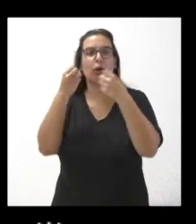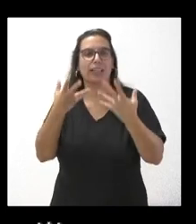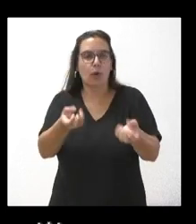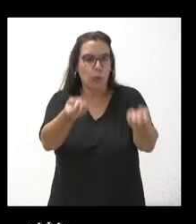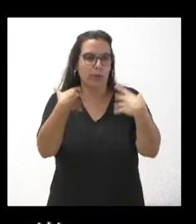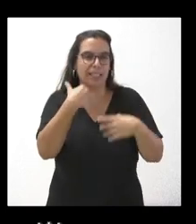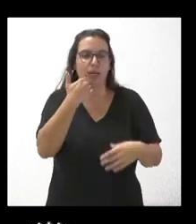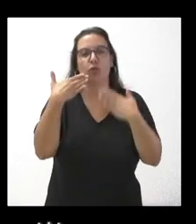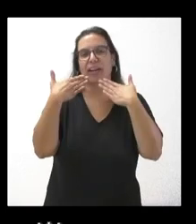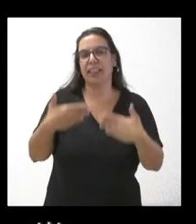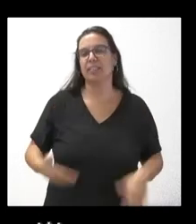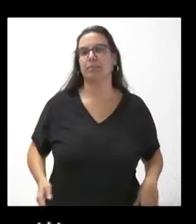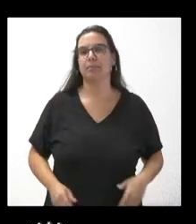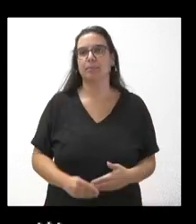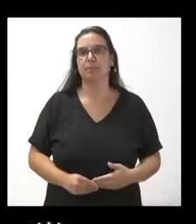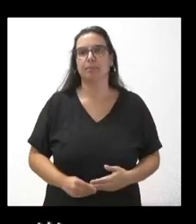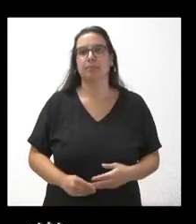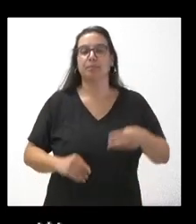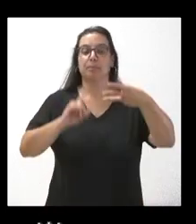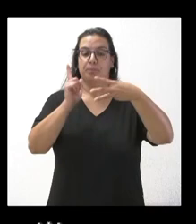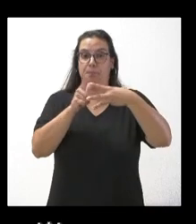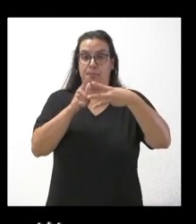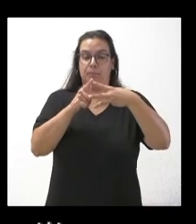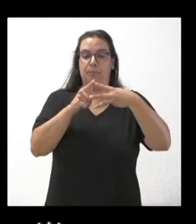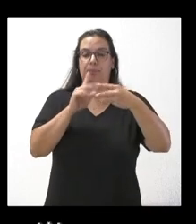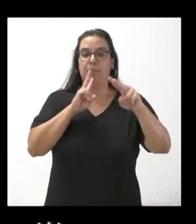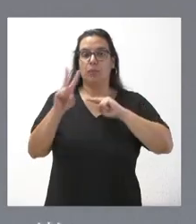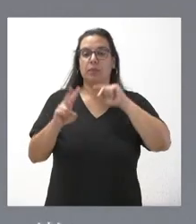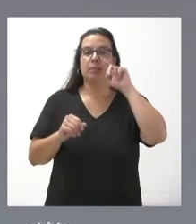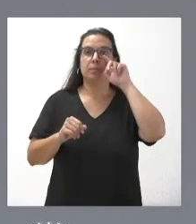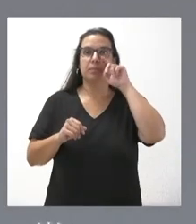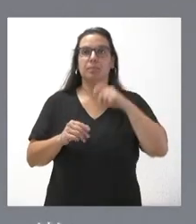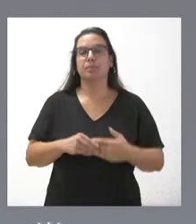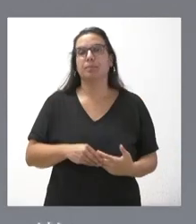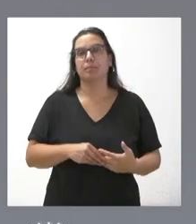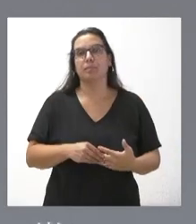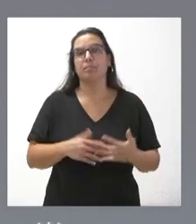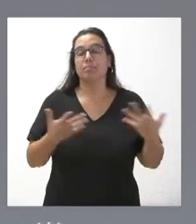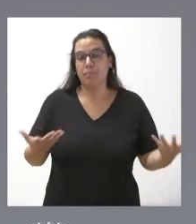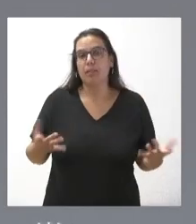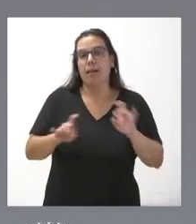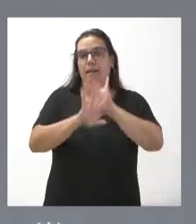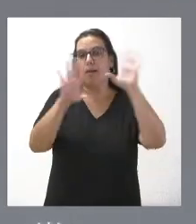gracias. Sí, respecto a la primera cuestión, pues es evidente que tendremos